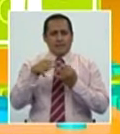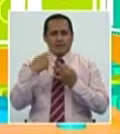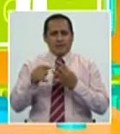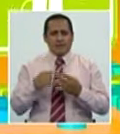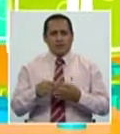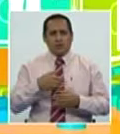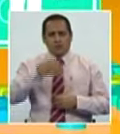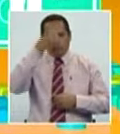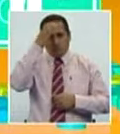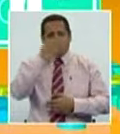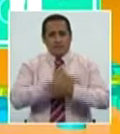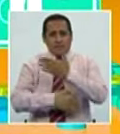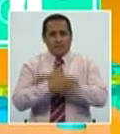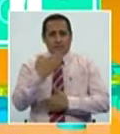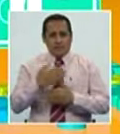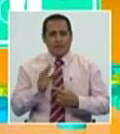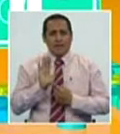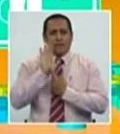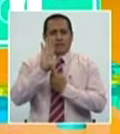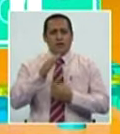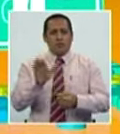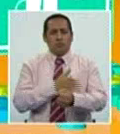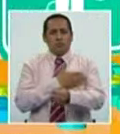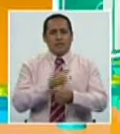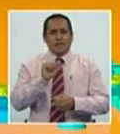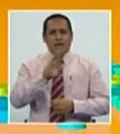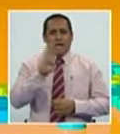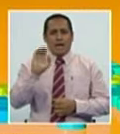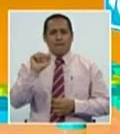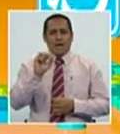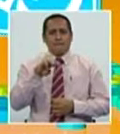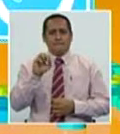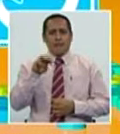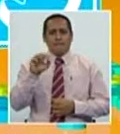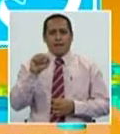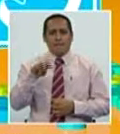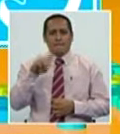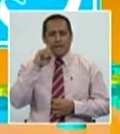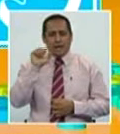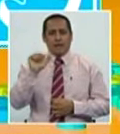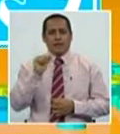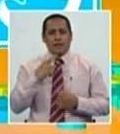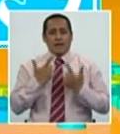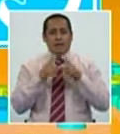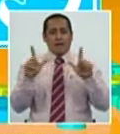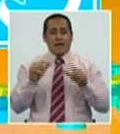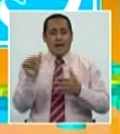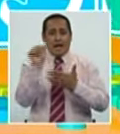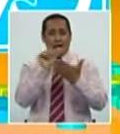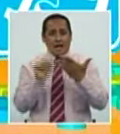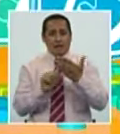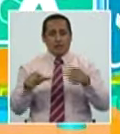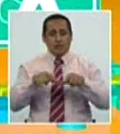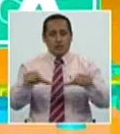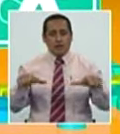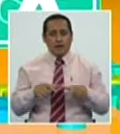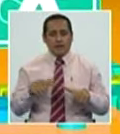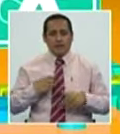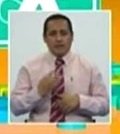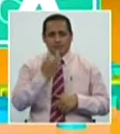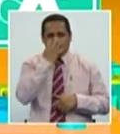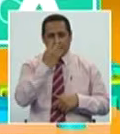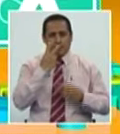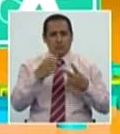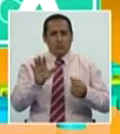con capacidades especiales que presentarán el musical de ABBA, Mamma Mía. Liberarte es la primera escuela de comedia